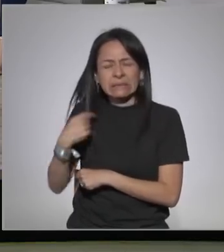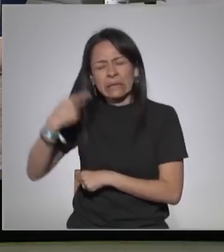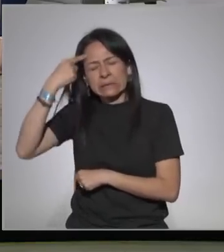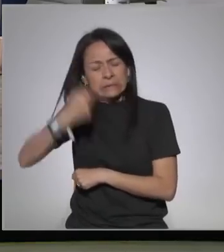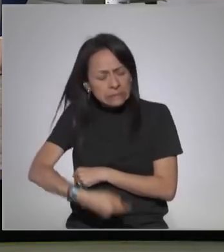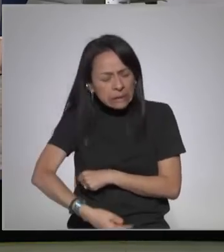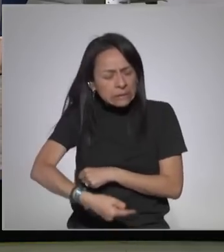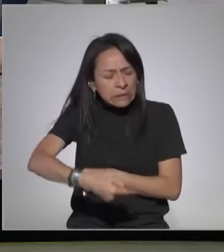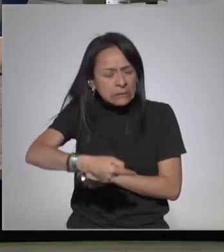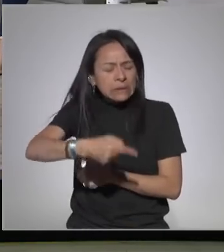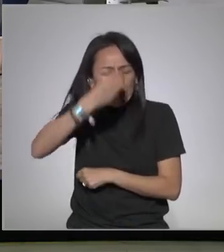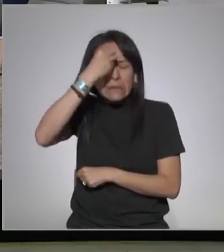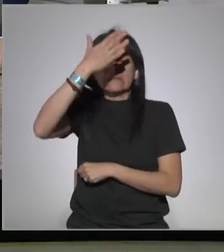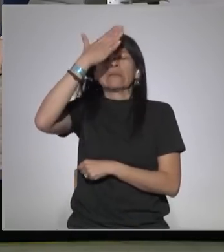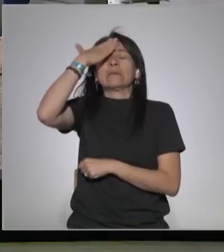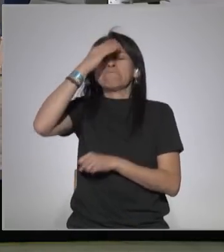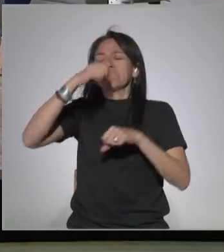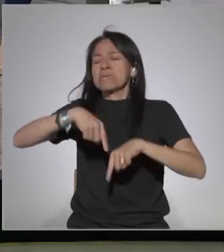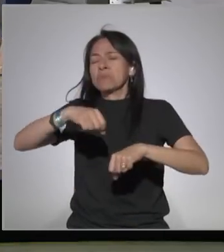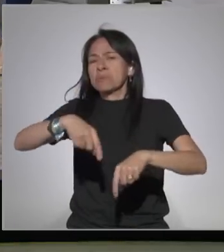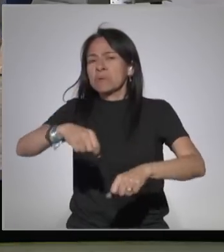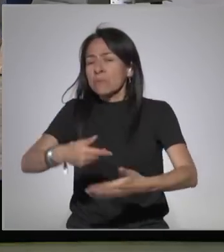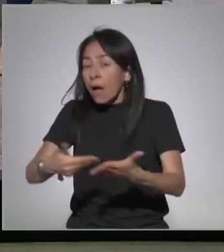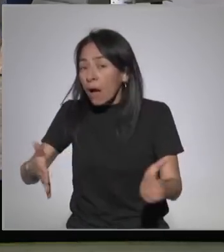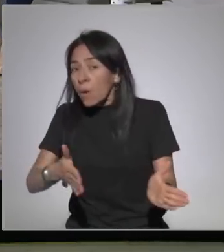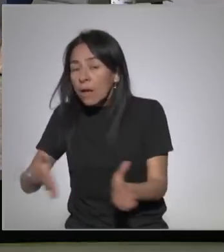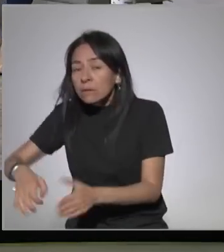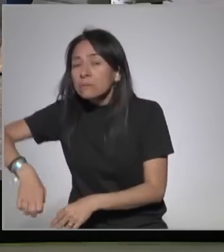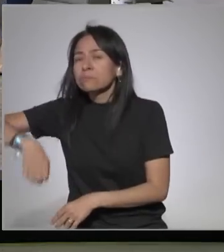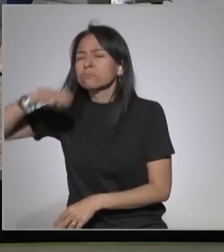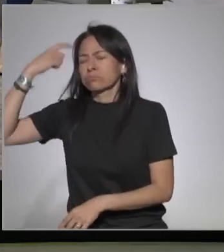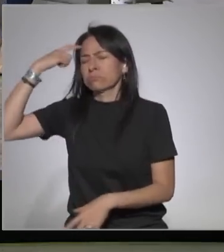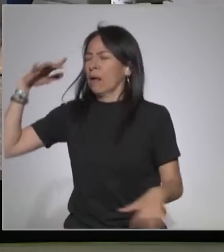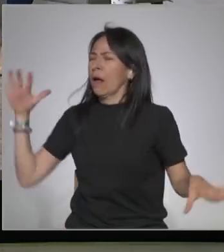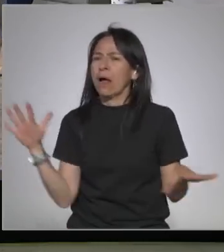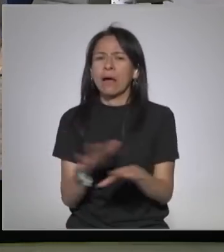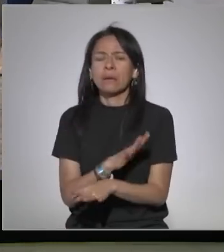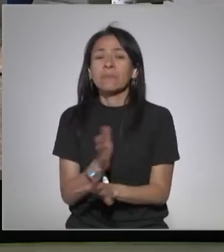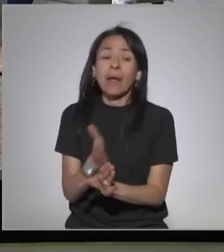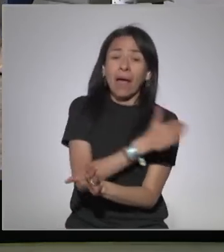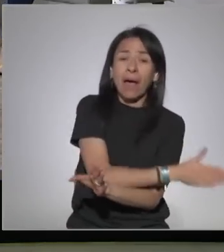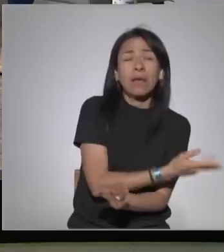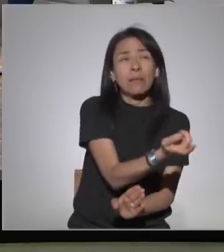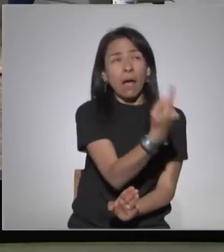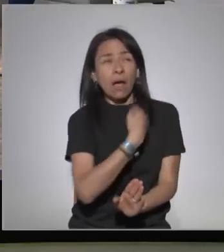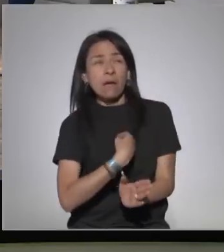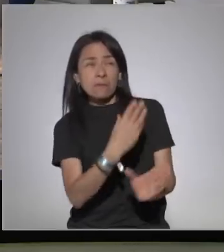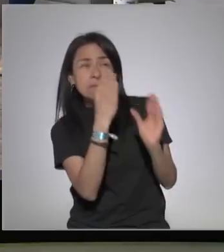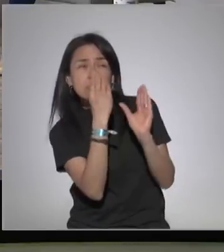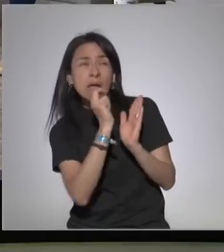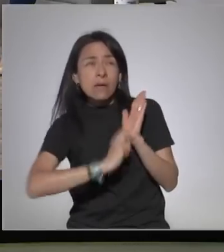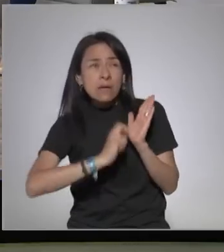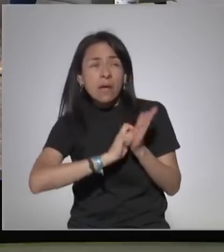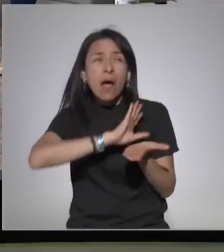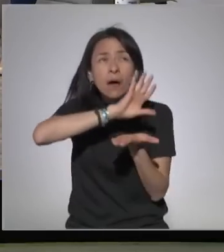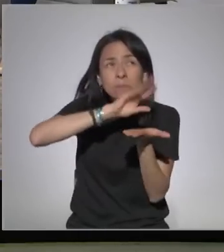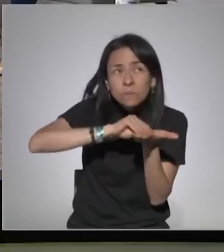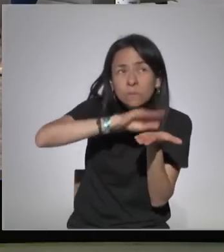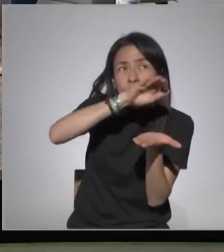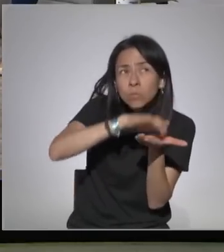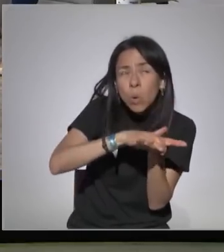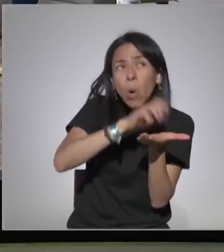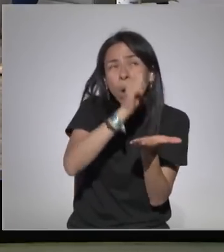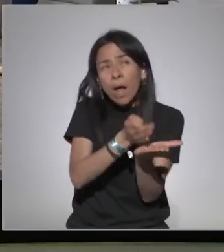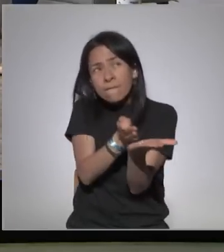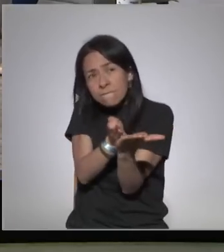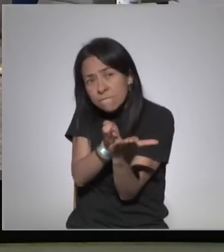creencias? Porque al final de cuentas forma parte de un sistema que es lo que te enseñó de qué significa el matrimonio, de qué significa la fidelidad, y que actualmente,